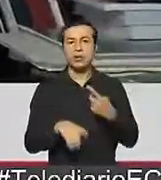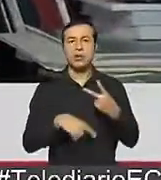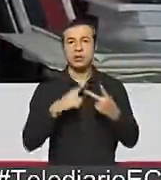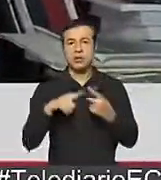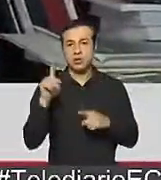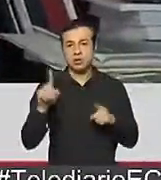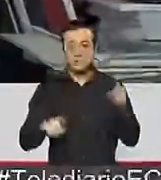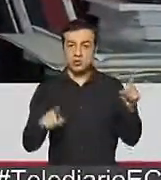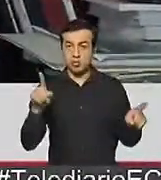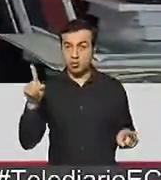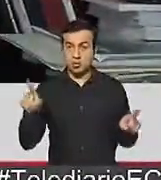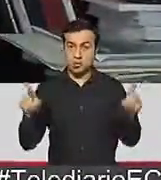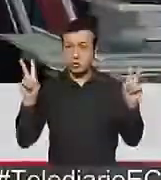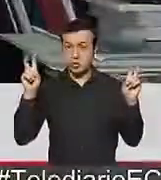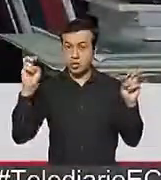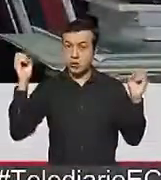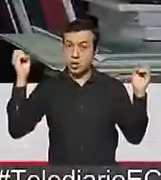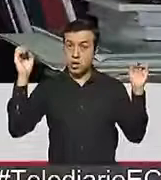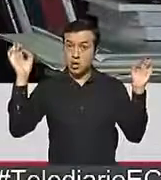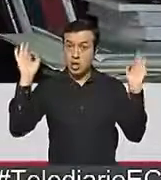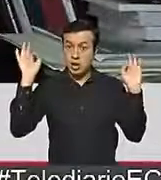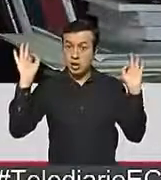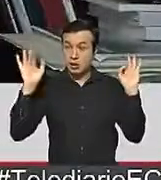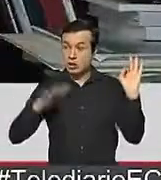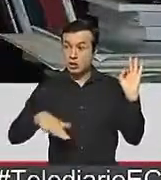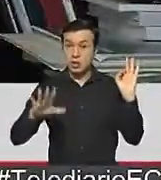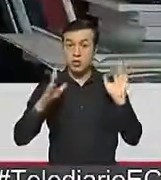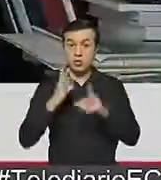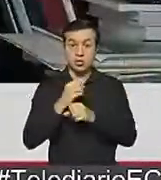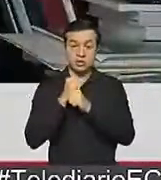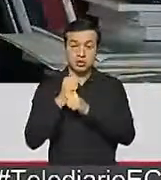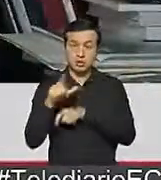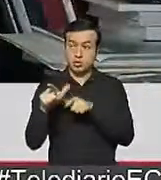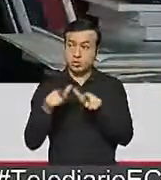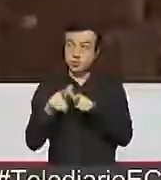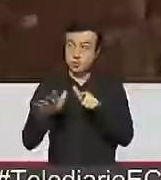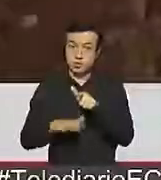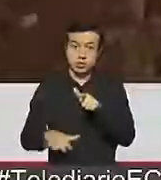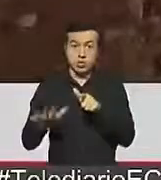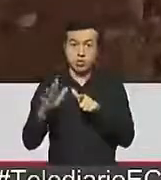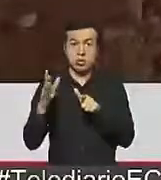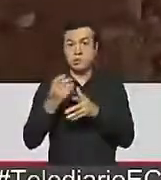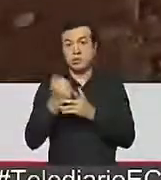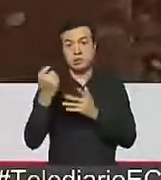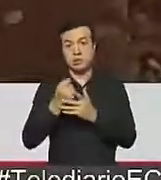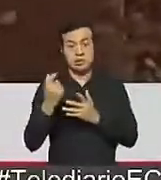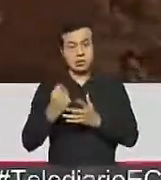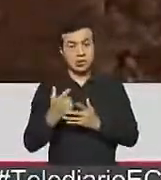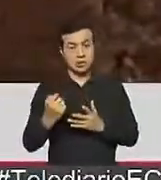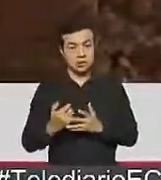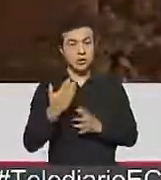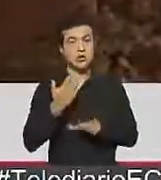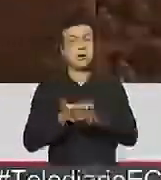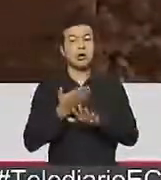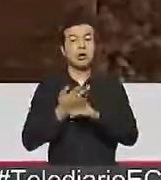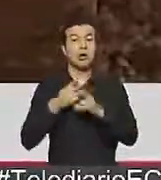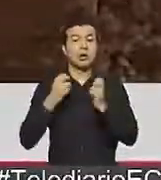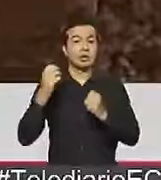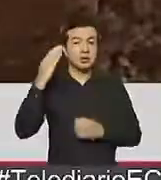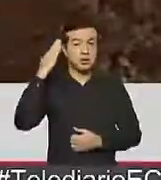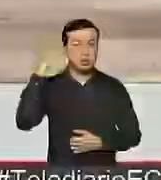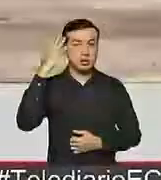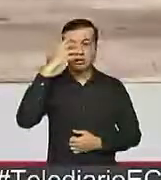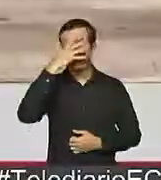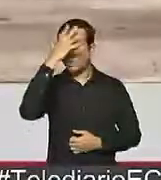algunas subestaciones y componentes eléctricos que le dan seguridad a la operación del metro. Esto en contraste a lo afirmado por el exalcalde Rodas,